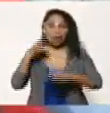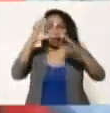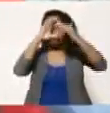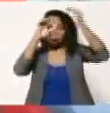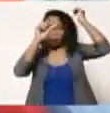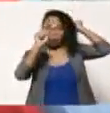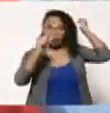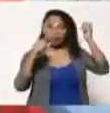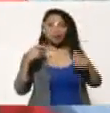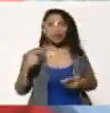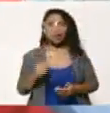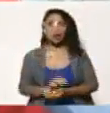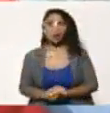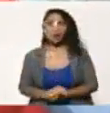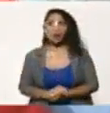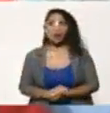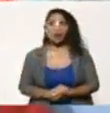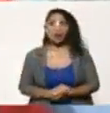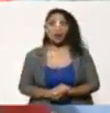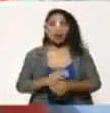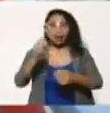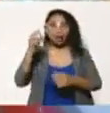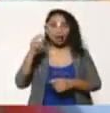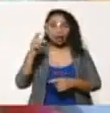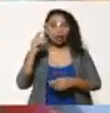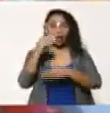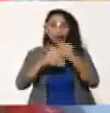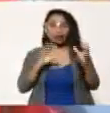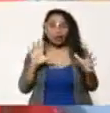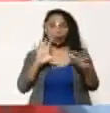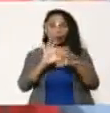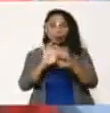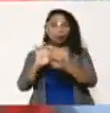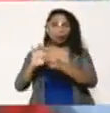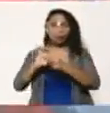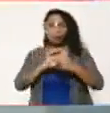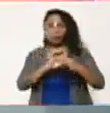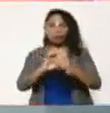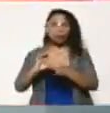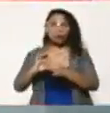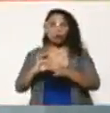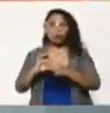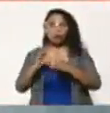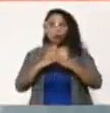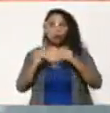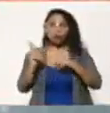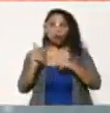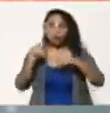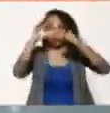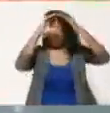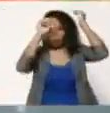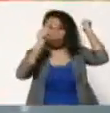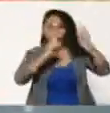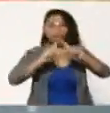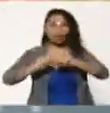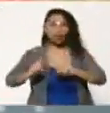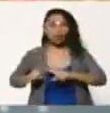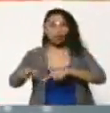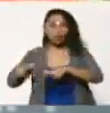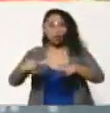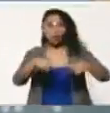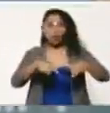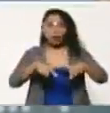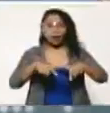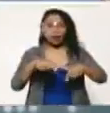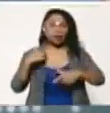pero la cancillería que articula y coordina con toda esta embajadas en diferentes partes del país y